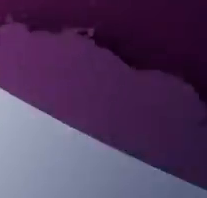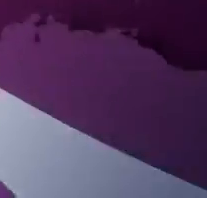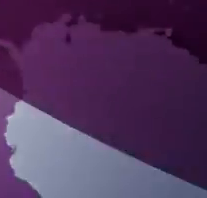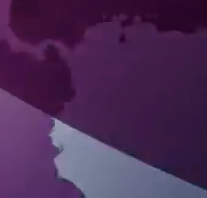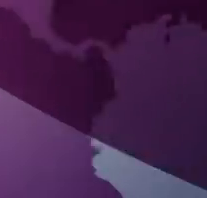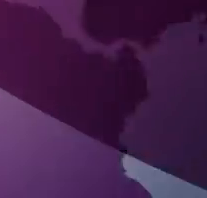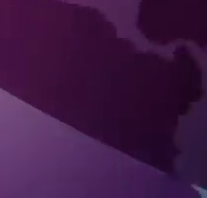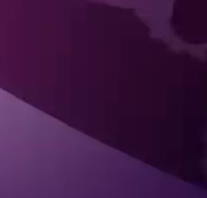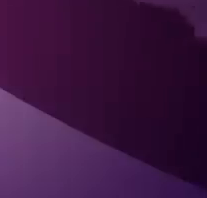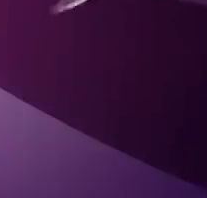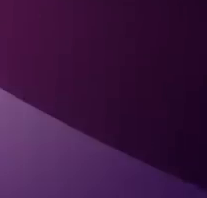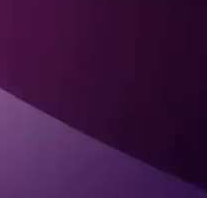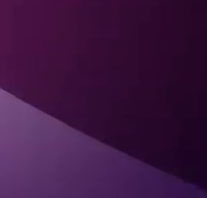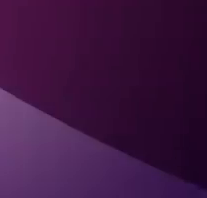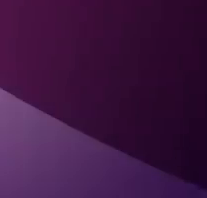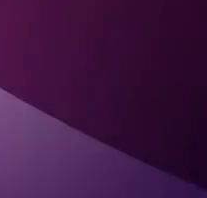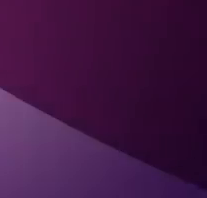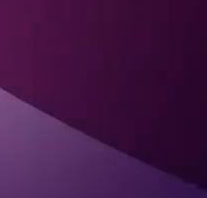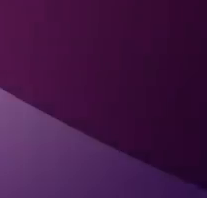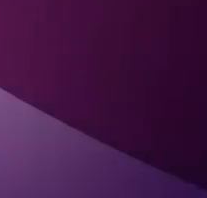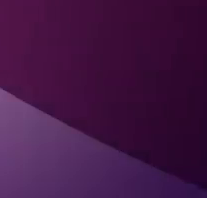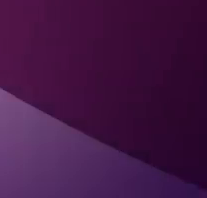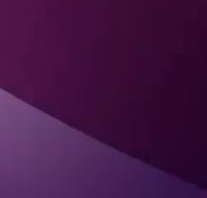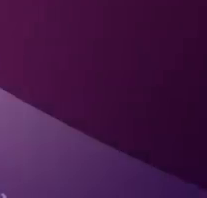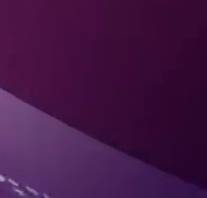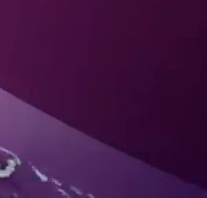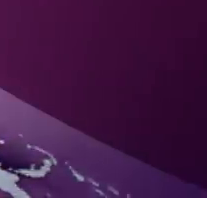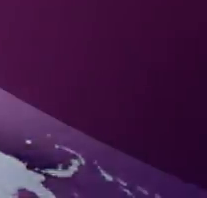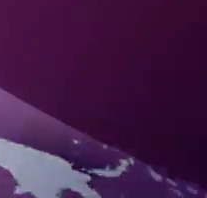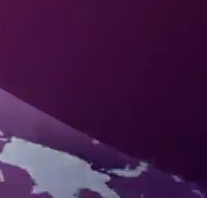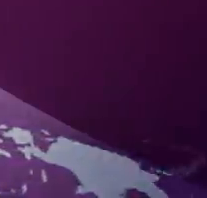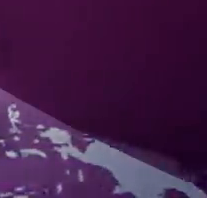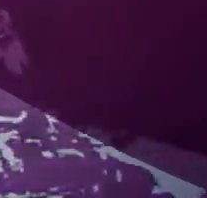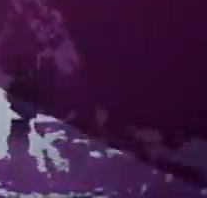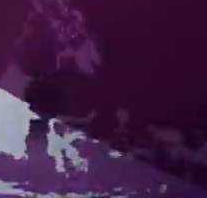Ya volvemos con más de Mundo Morado.